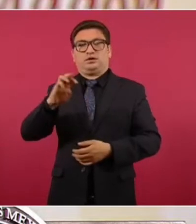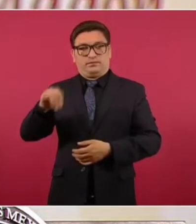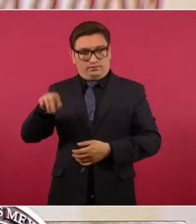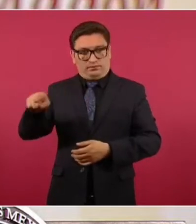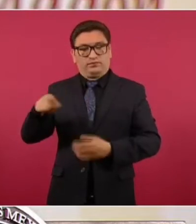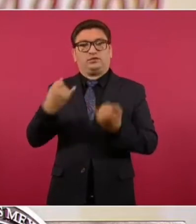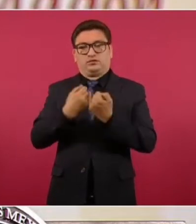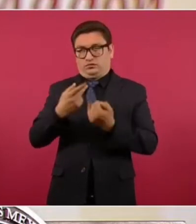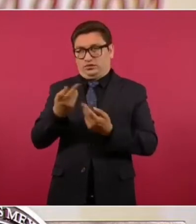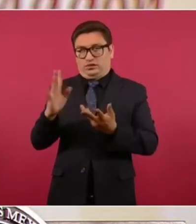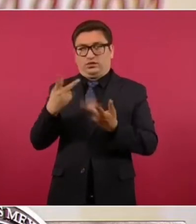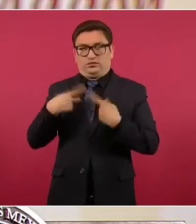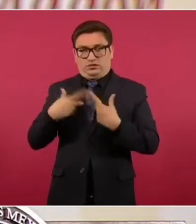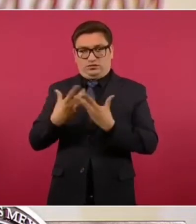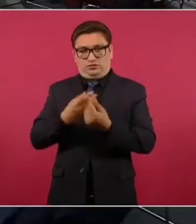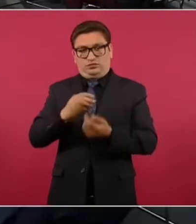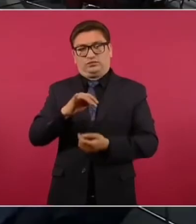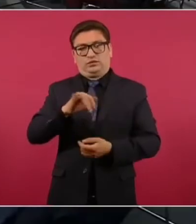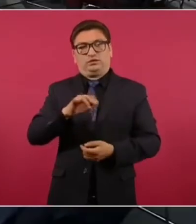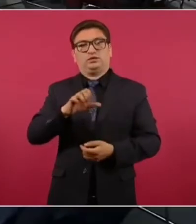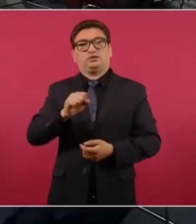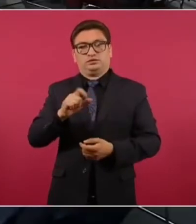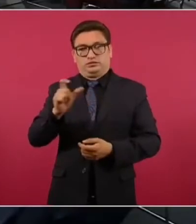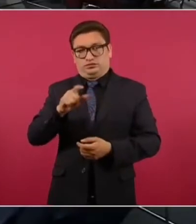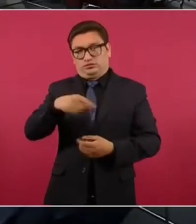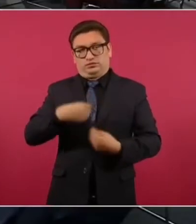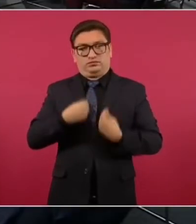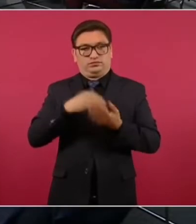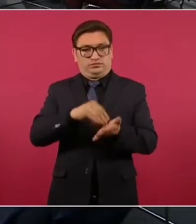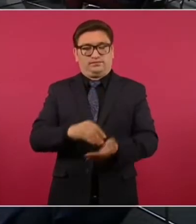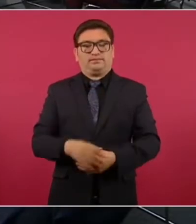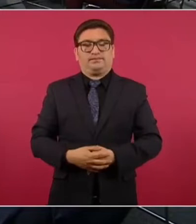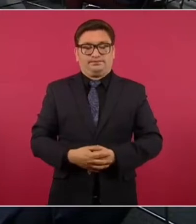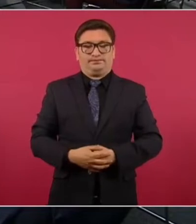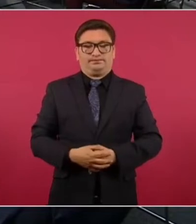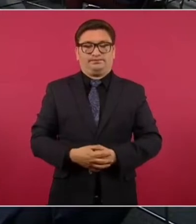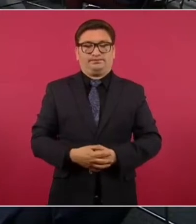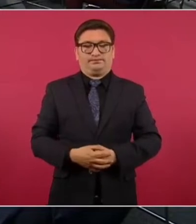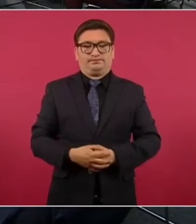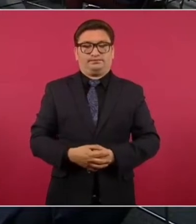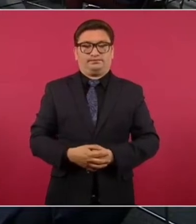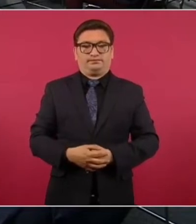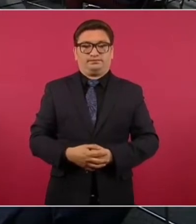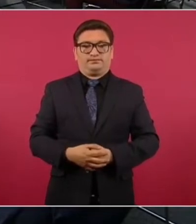a gente que estuvo cerca de Mijis en vida. ¿Sería cuánto? Gracias.